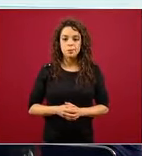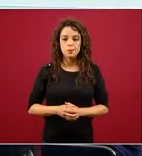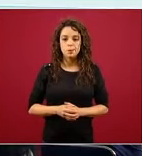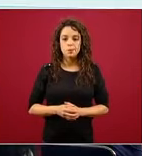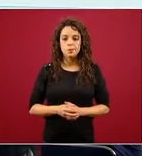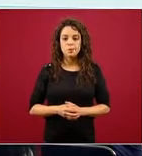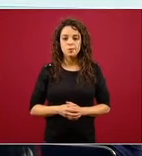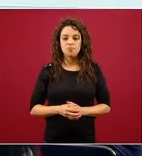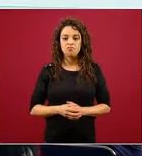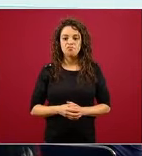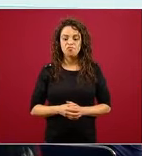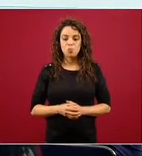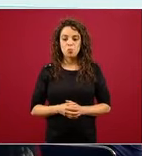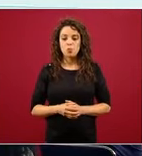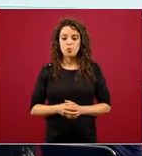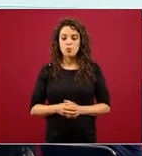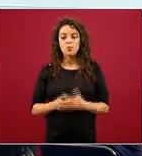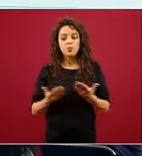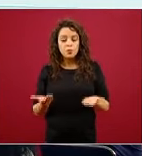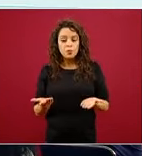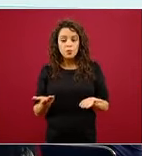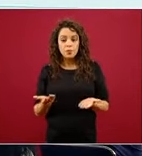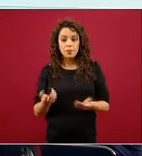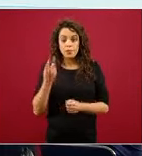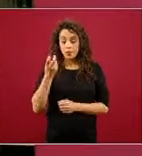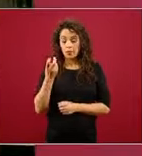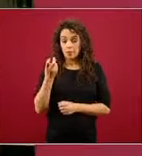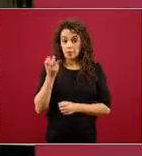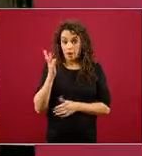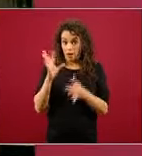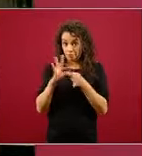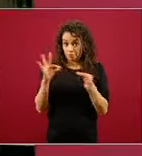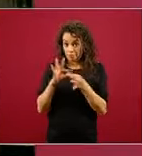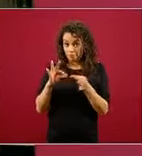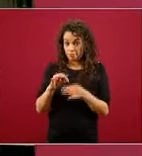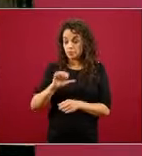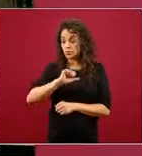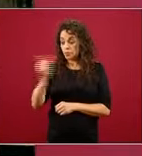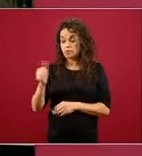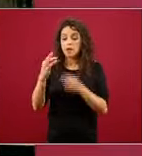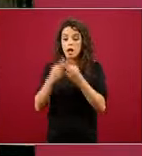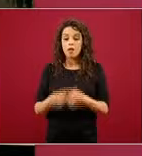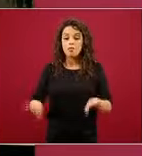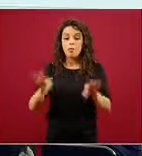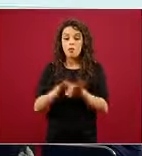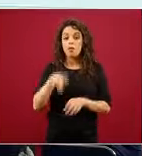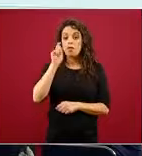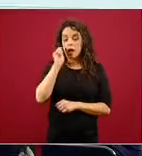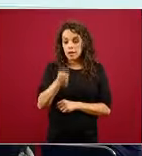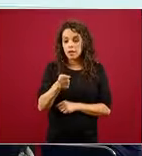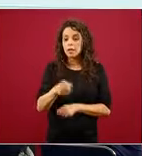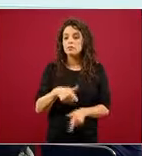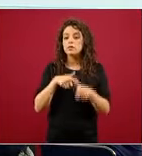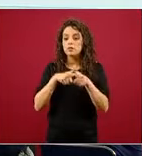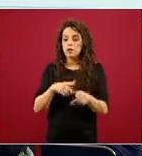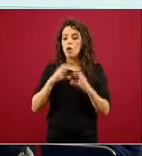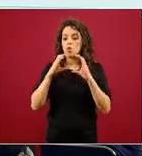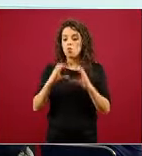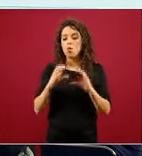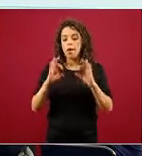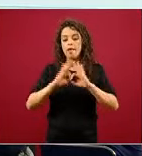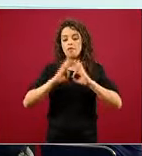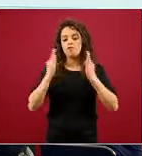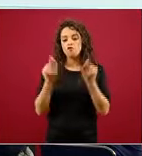Y bueno, pues, como tal, es importante entonces continuar practicando todas estas medidas básicas de